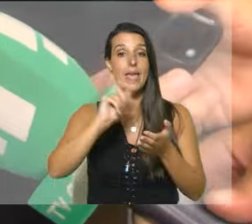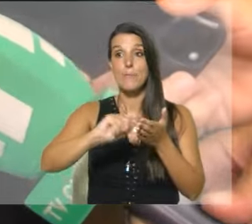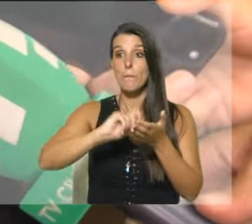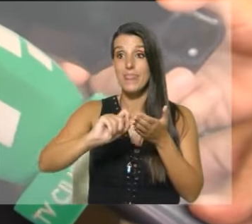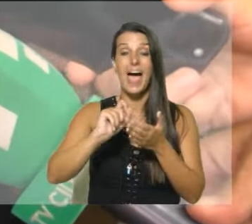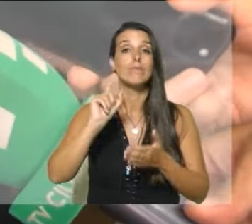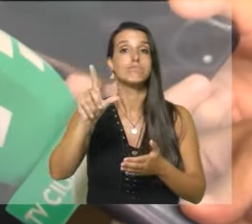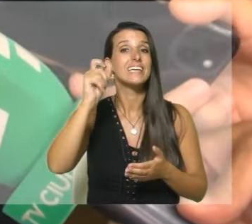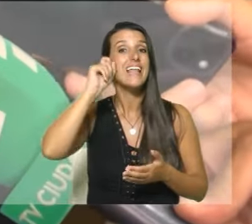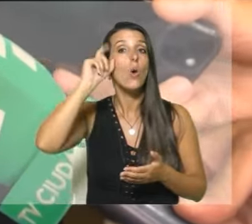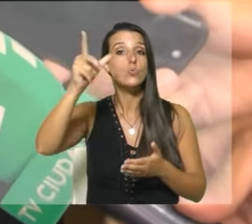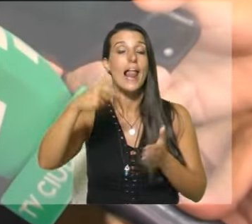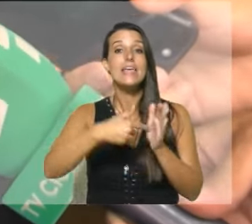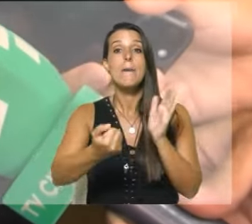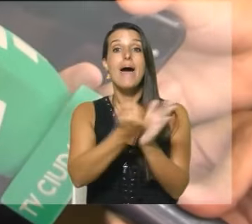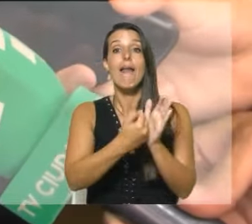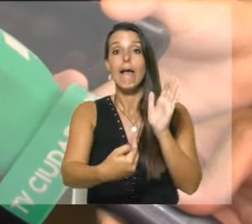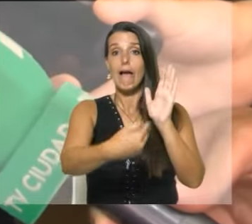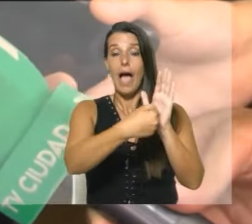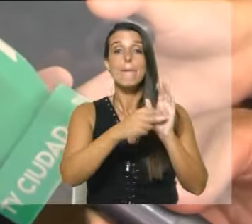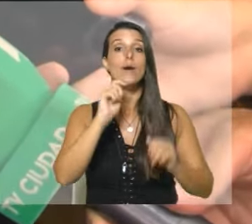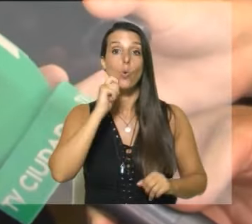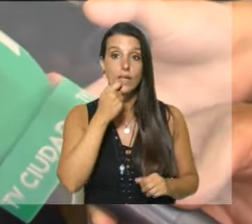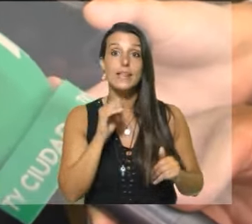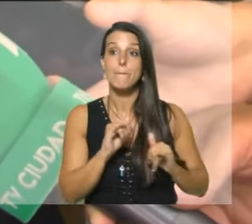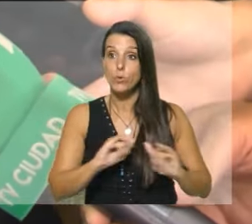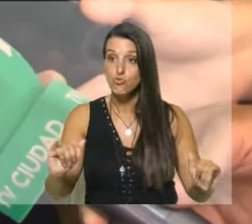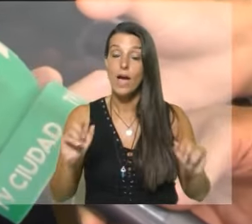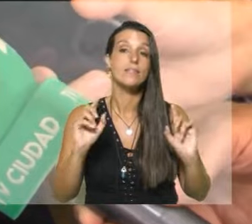ahí está el acuerdo de patentes que está en el Parlamento, que nos gustaría impulsar.